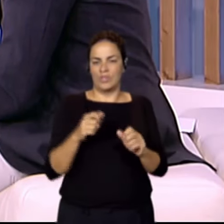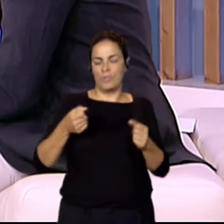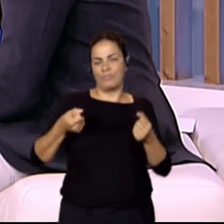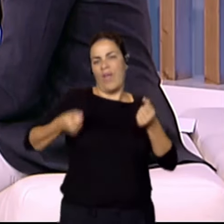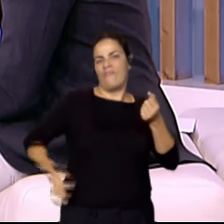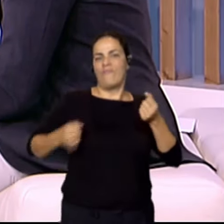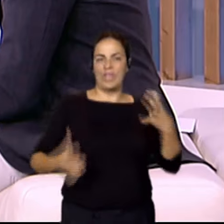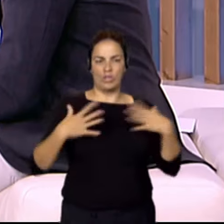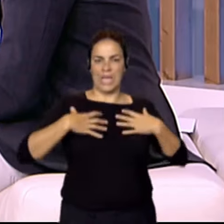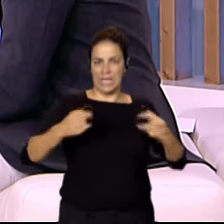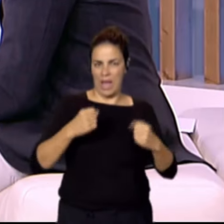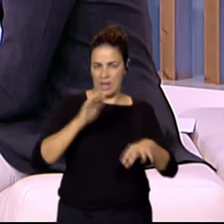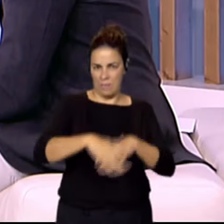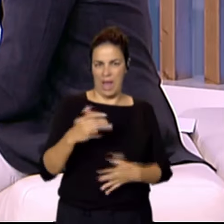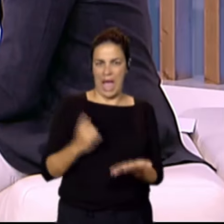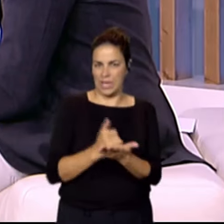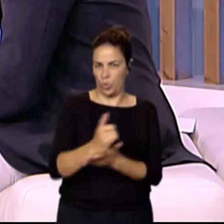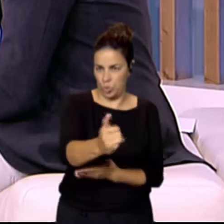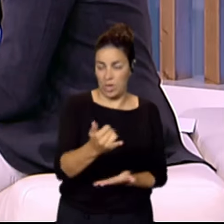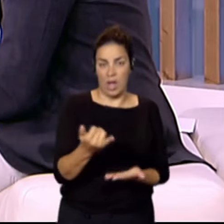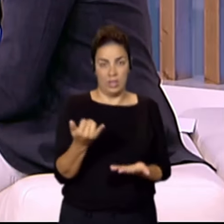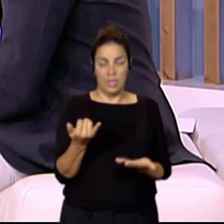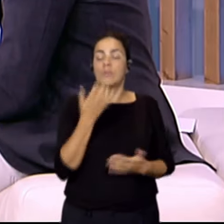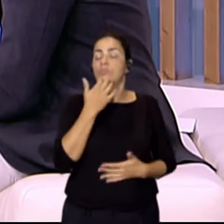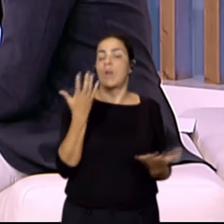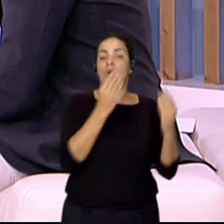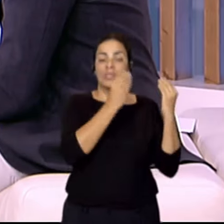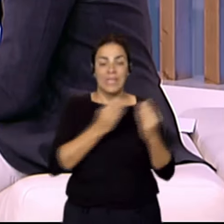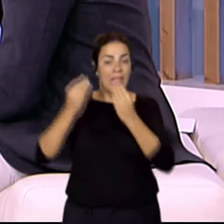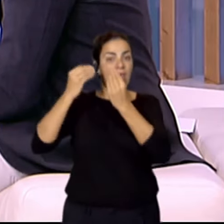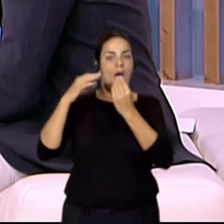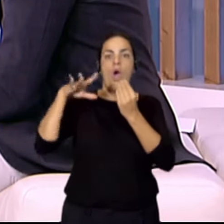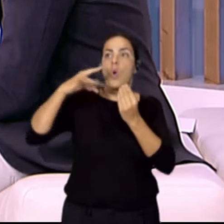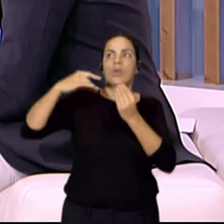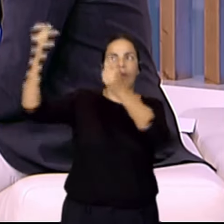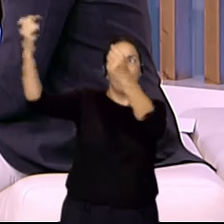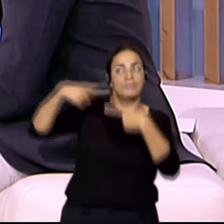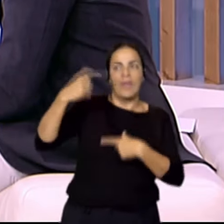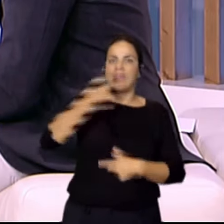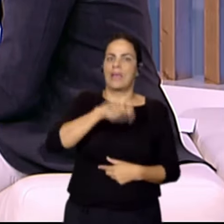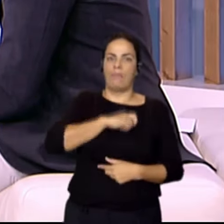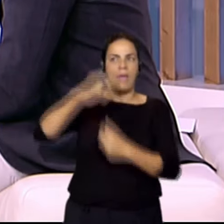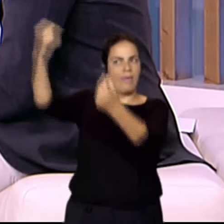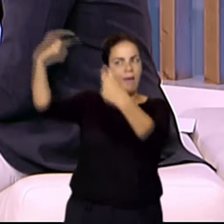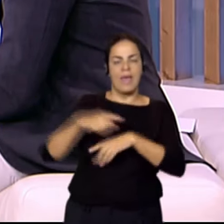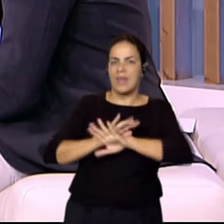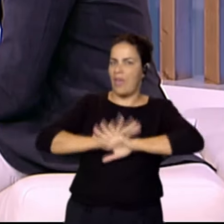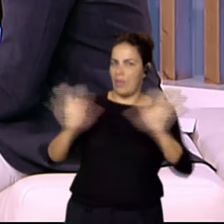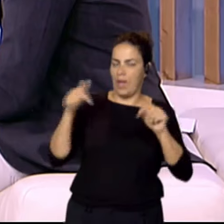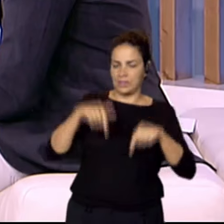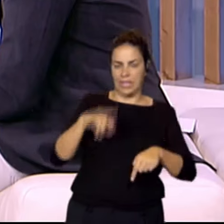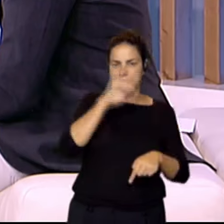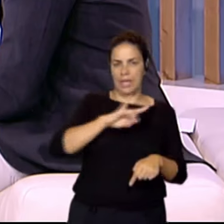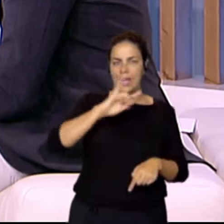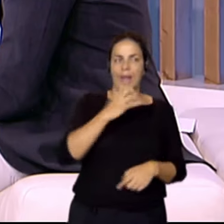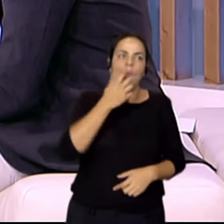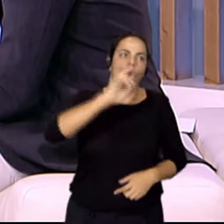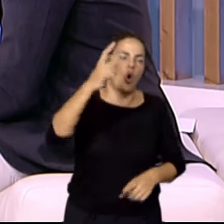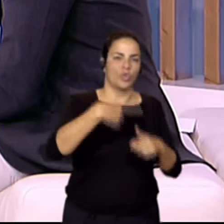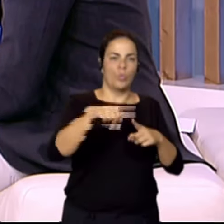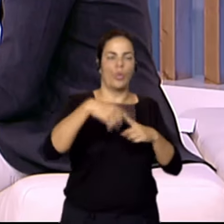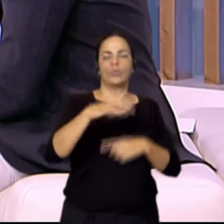Esa es la protección que tenemos por ejemplo la sandía solo puede venir de España en el caso de de Canarias hay otras otros productos por ejemplo como